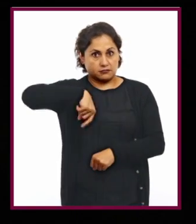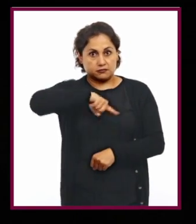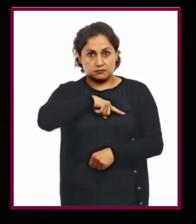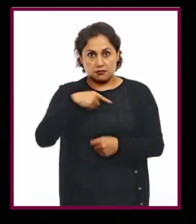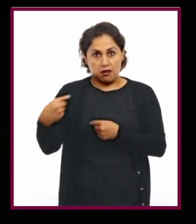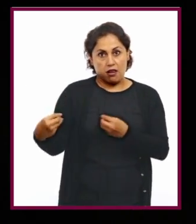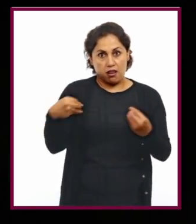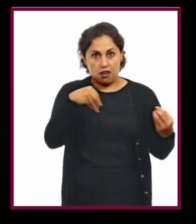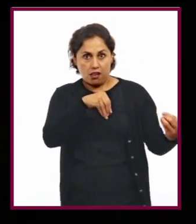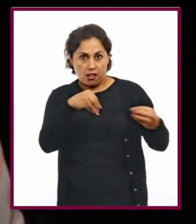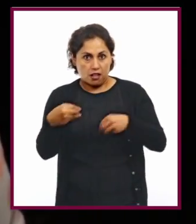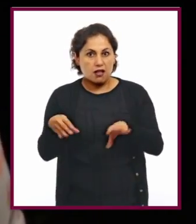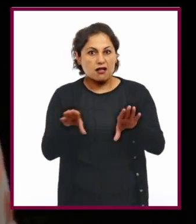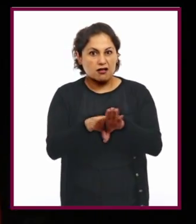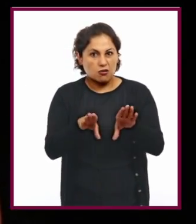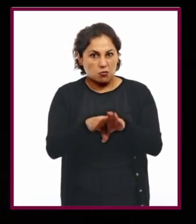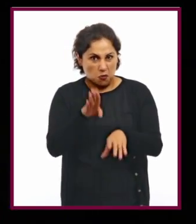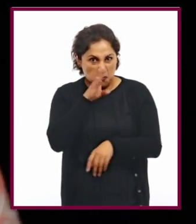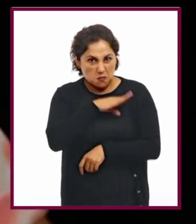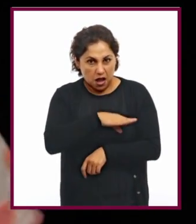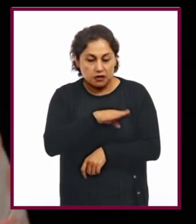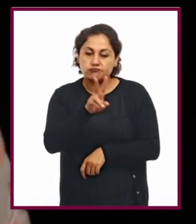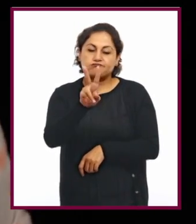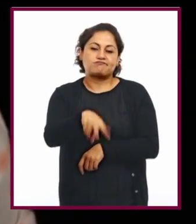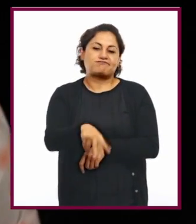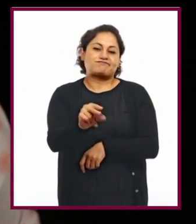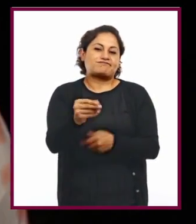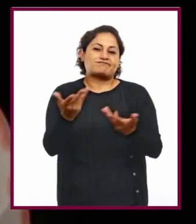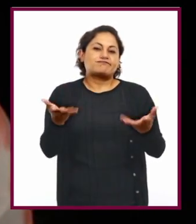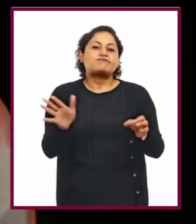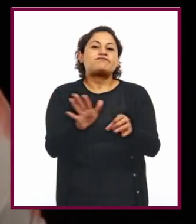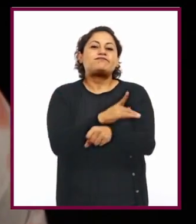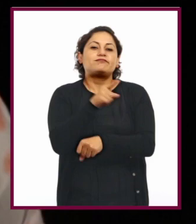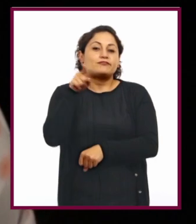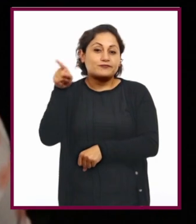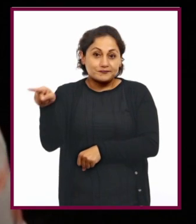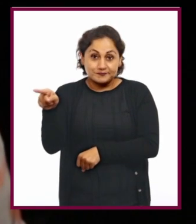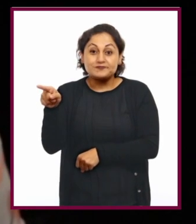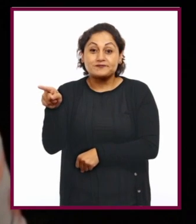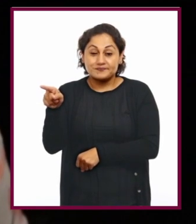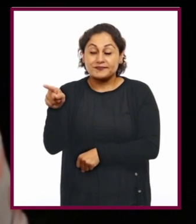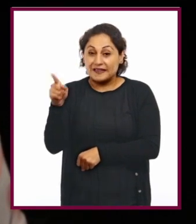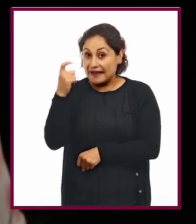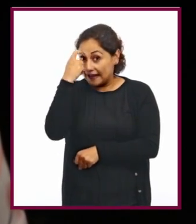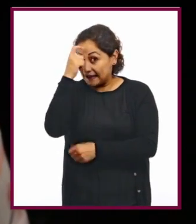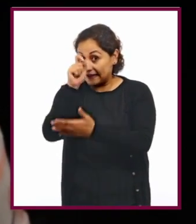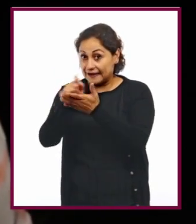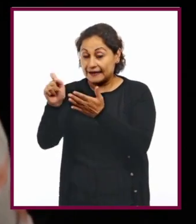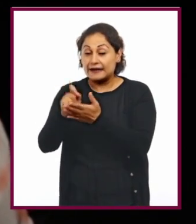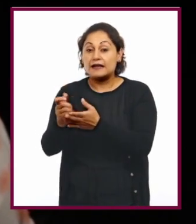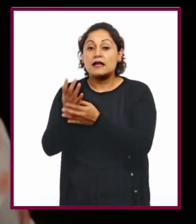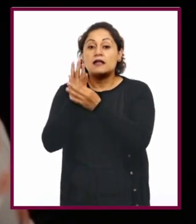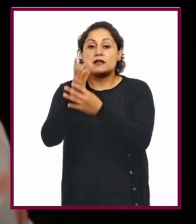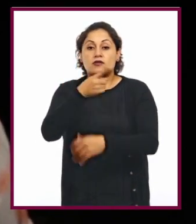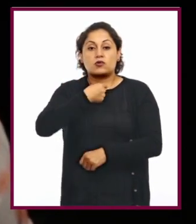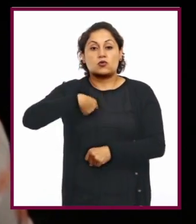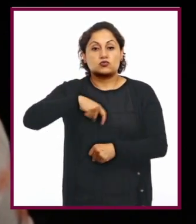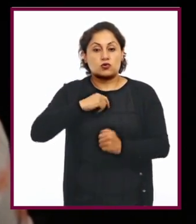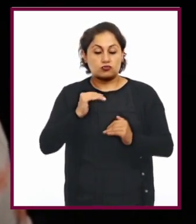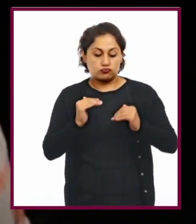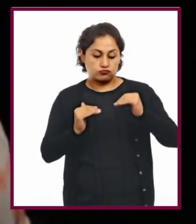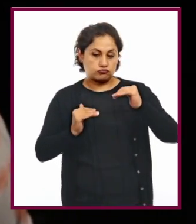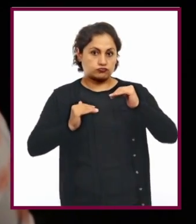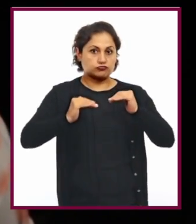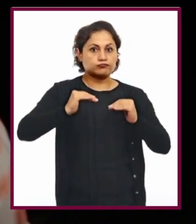fritos los seres humanos? Pues no exactamente, porque para el padre del psicoanálisis se debe encontrar el